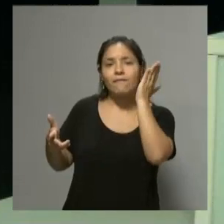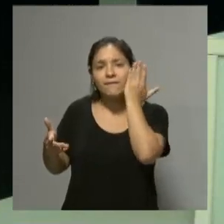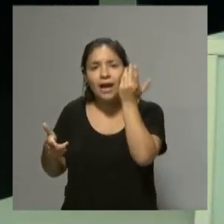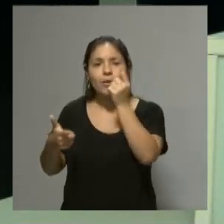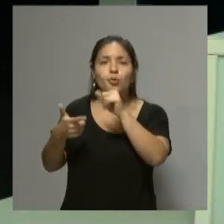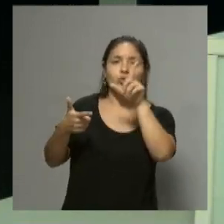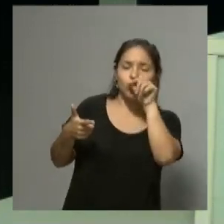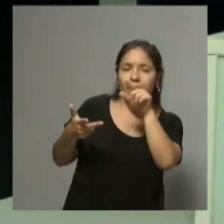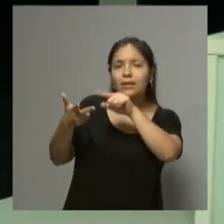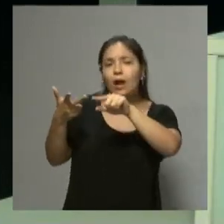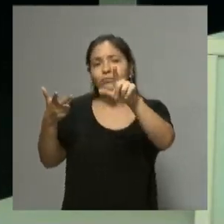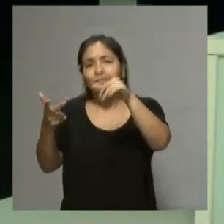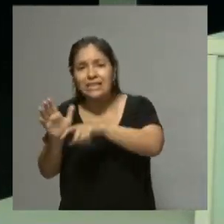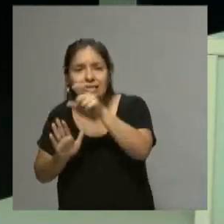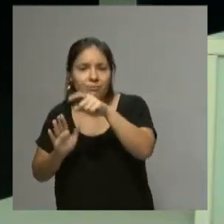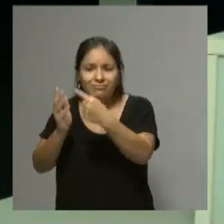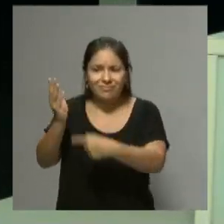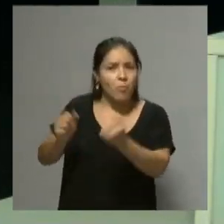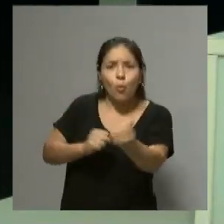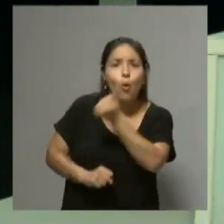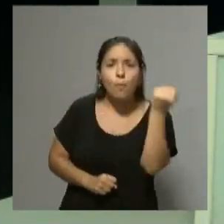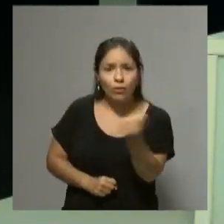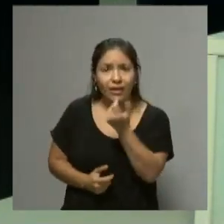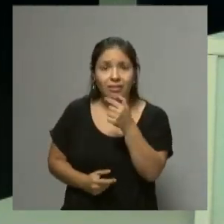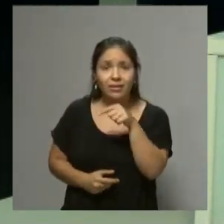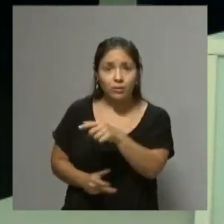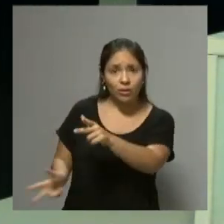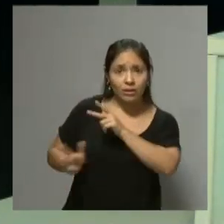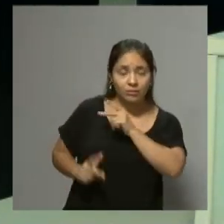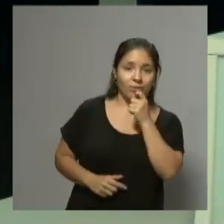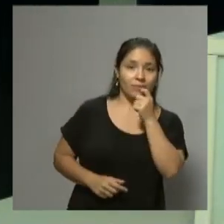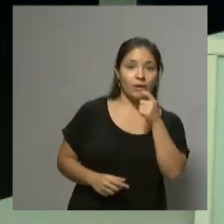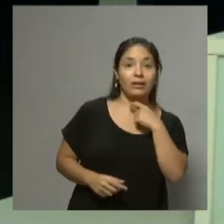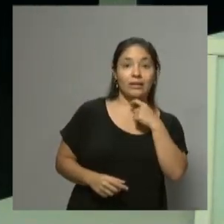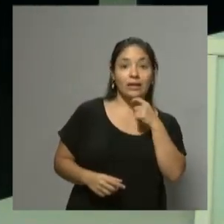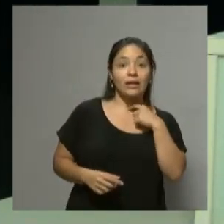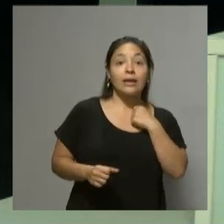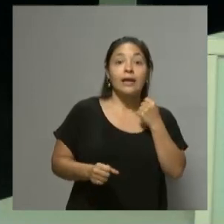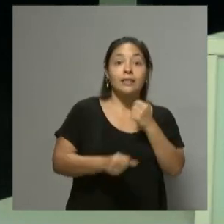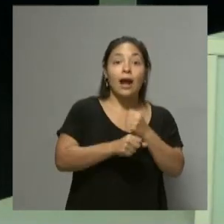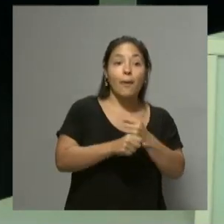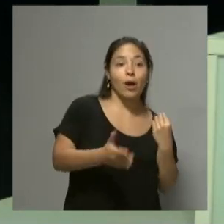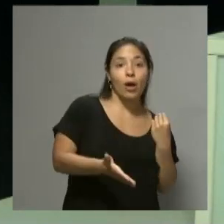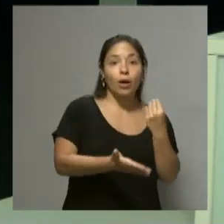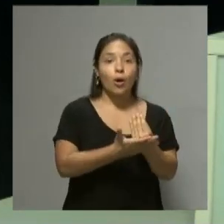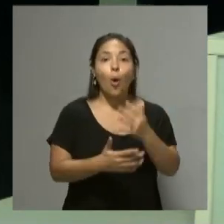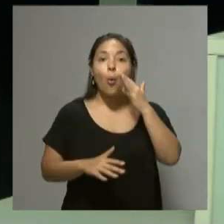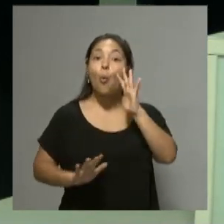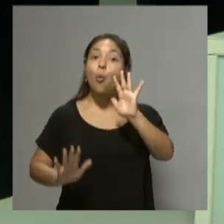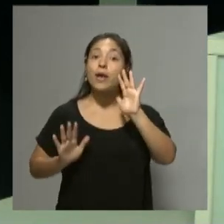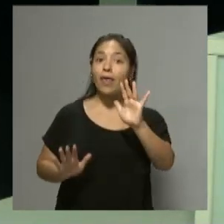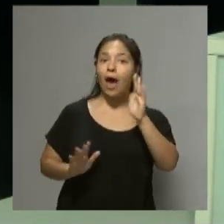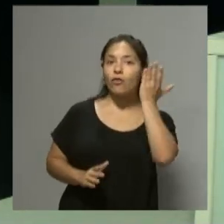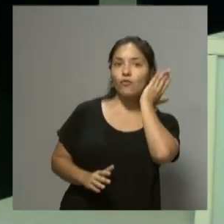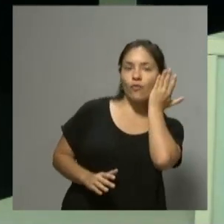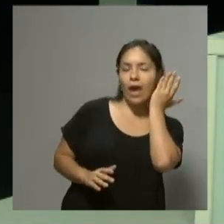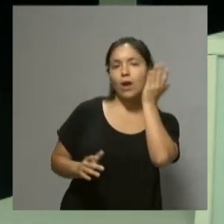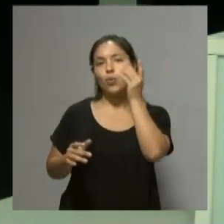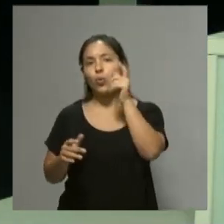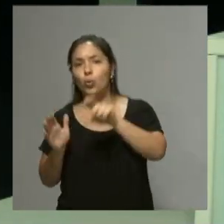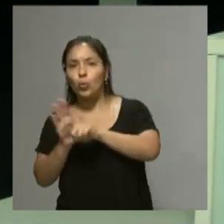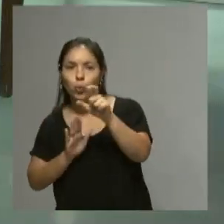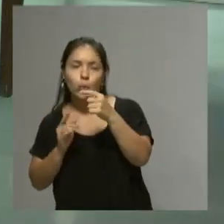viendo y dice, quiero postularme para un trabajo. Ojo con lo que publican en las redes. ¿Se presta atención o no? No